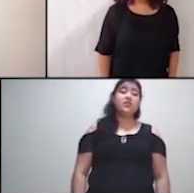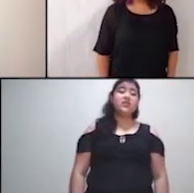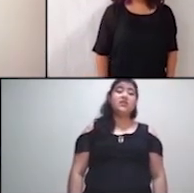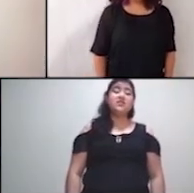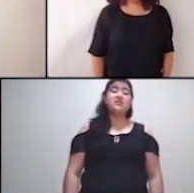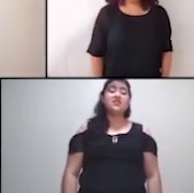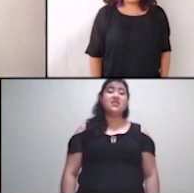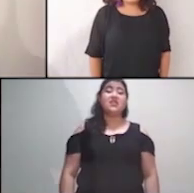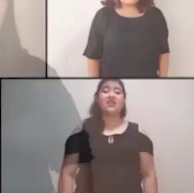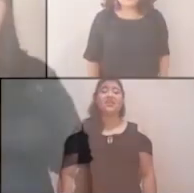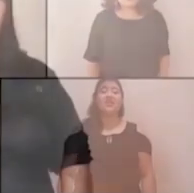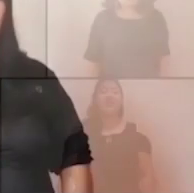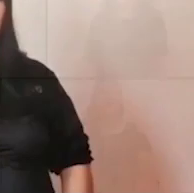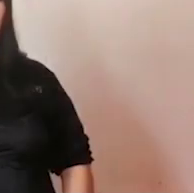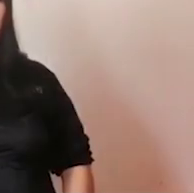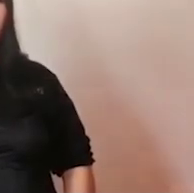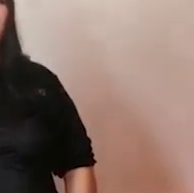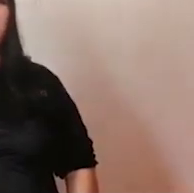sí